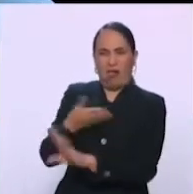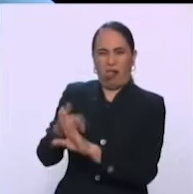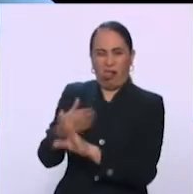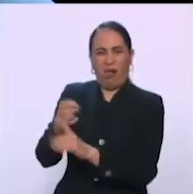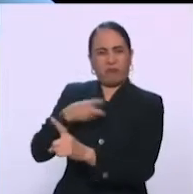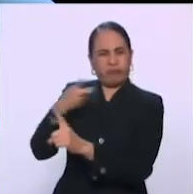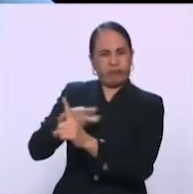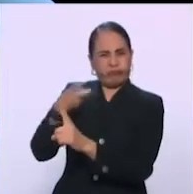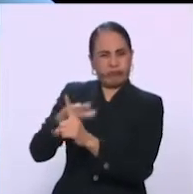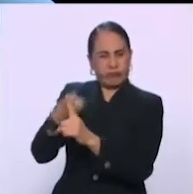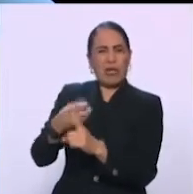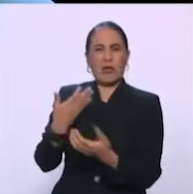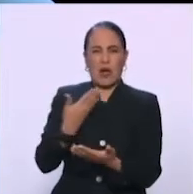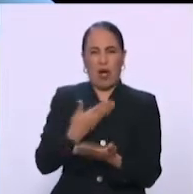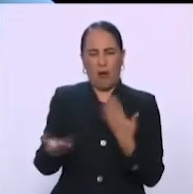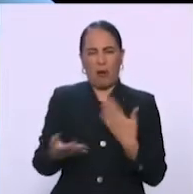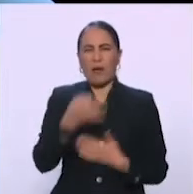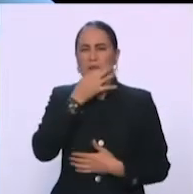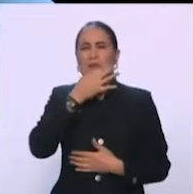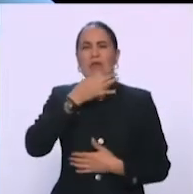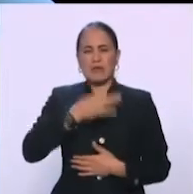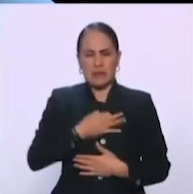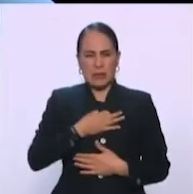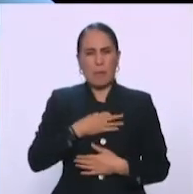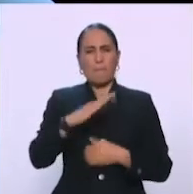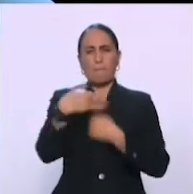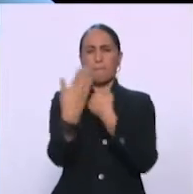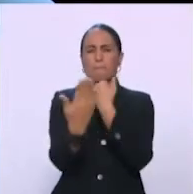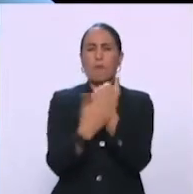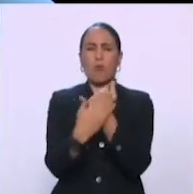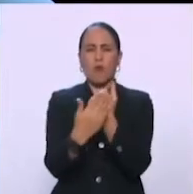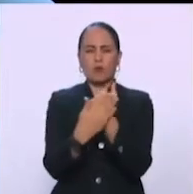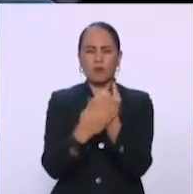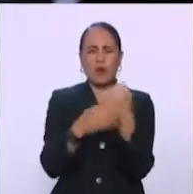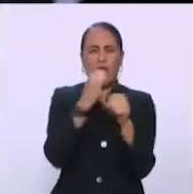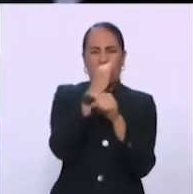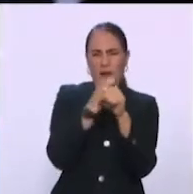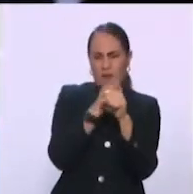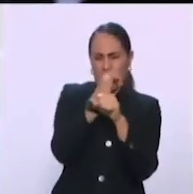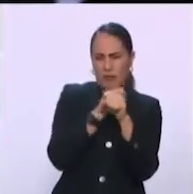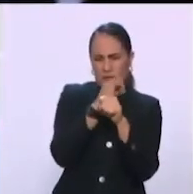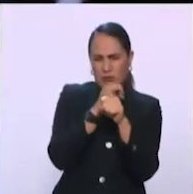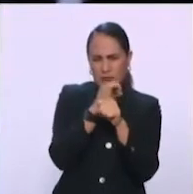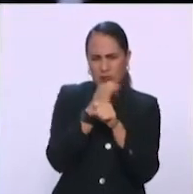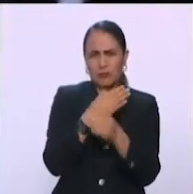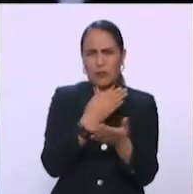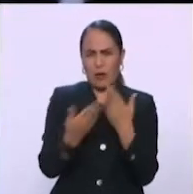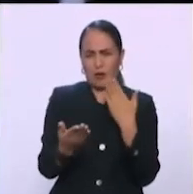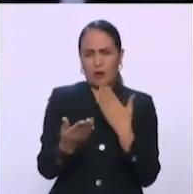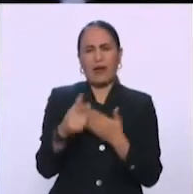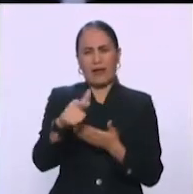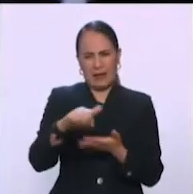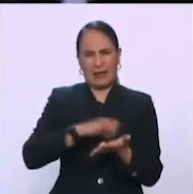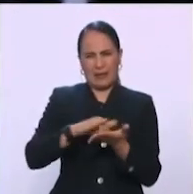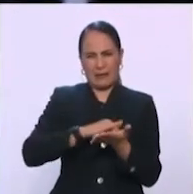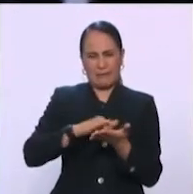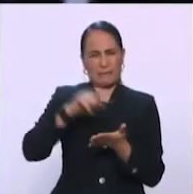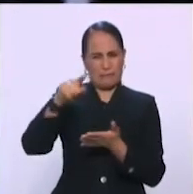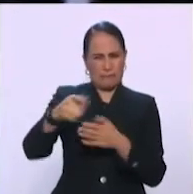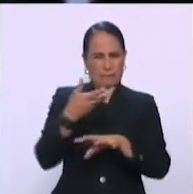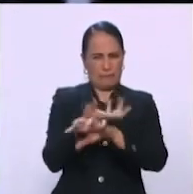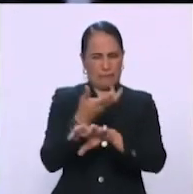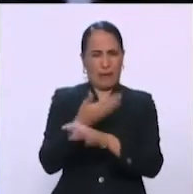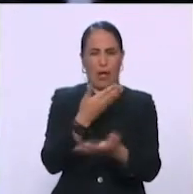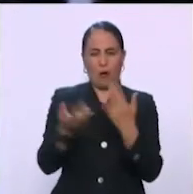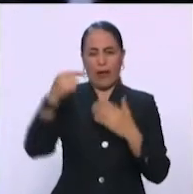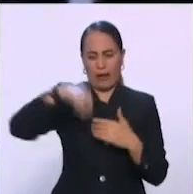lanzar un reportaje en contra de cómo se enfrentó, como lo que está sacando el New York Times, pero hecho aquí en México con reporteros